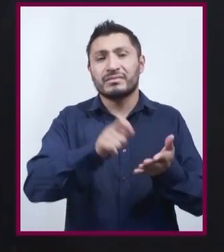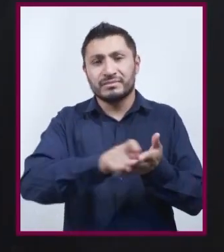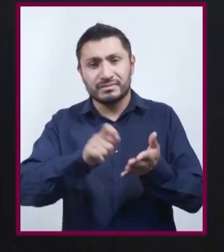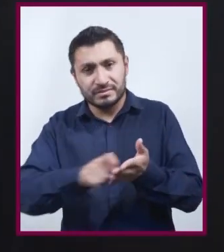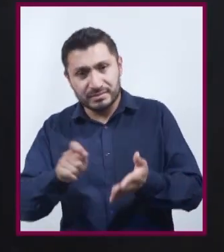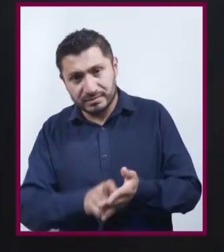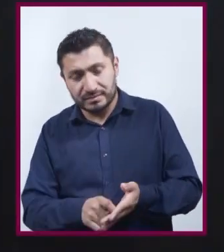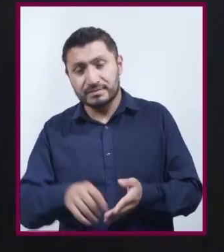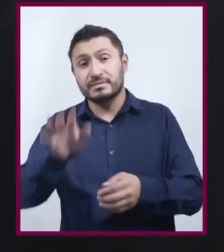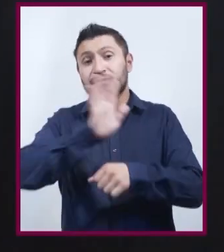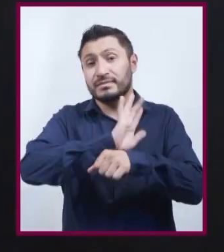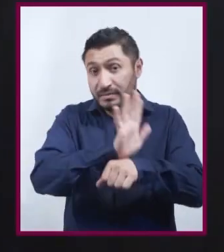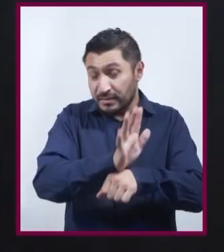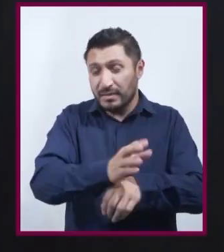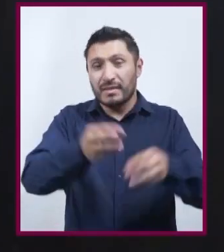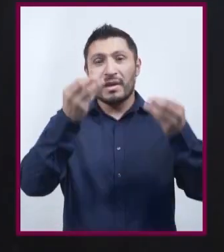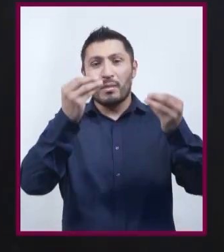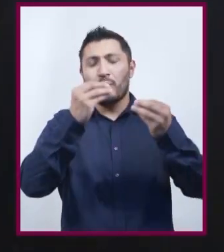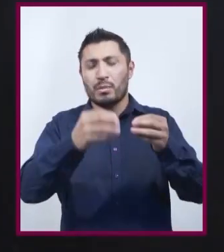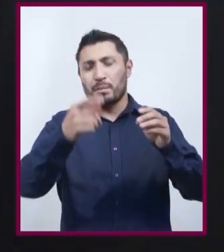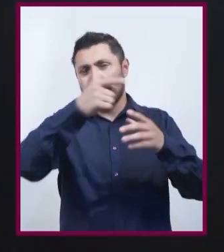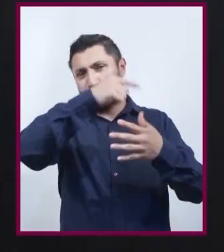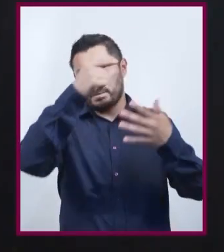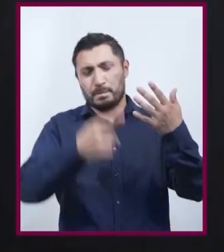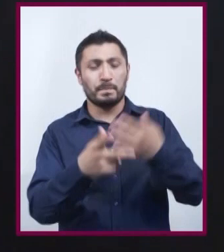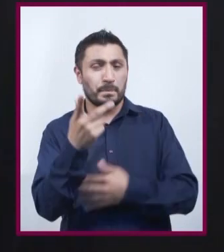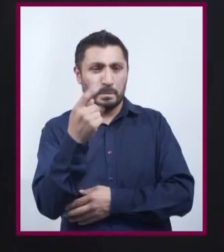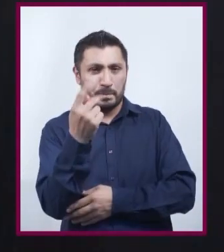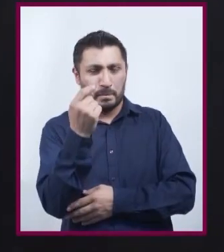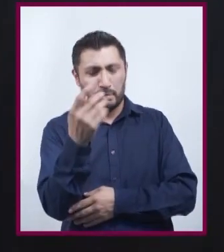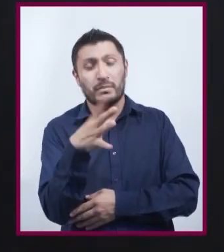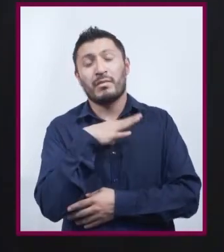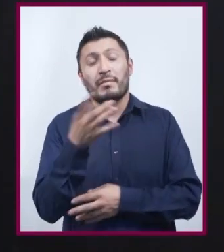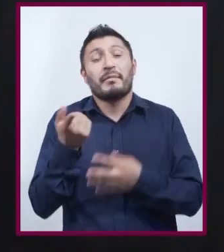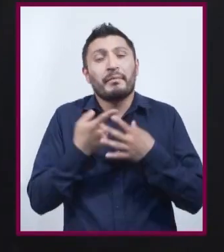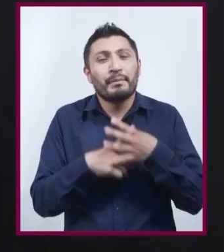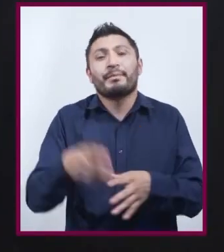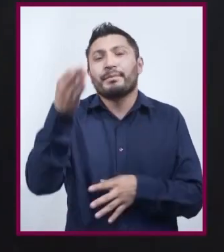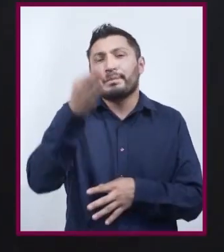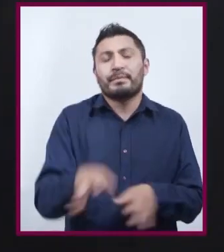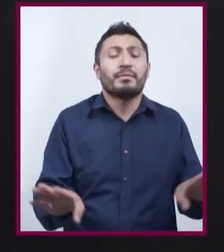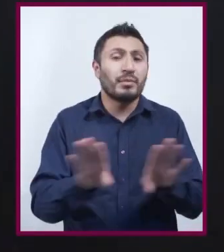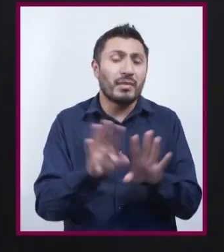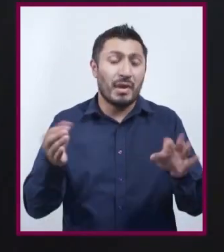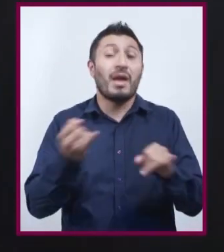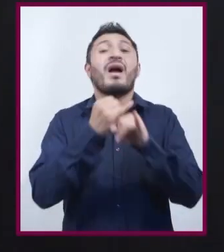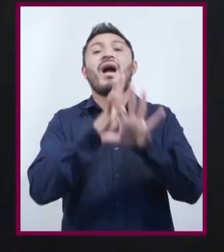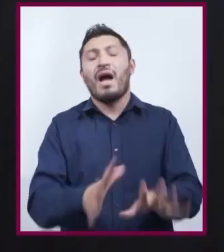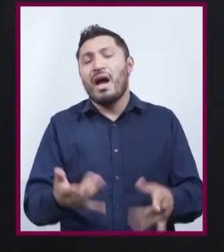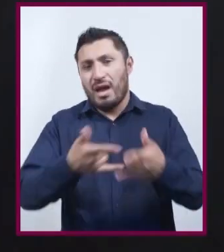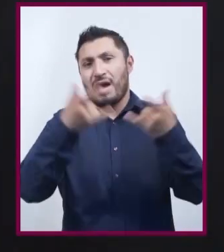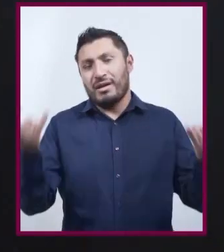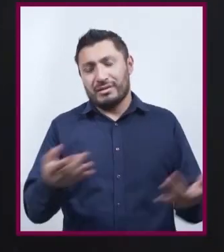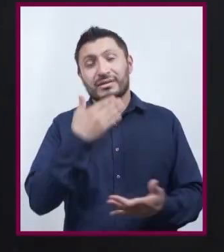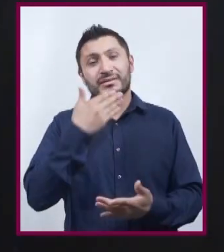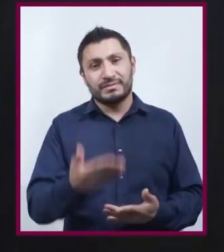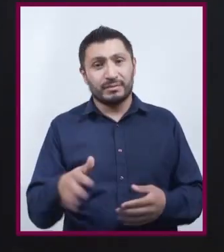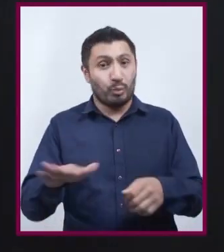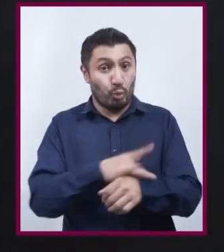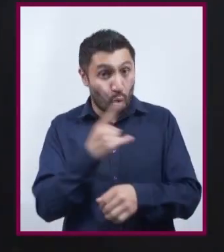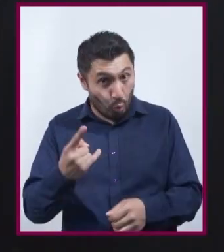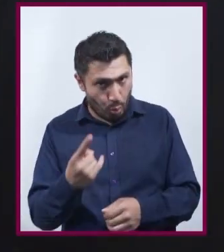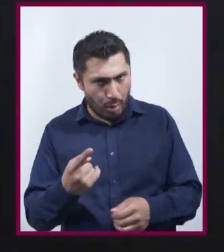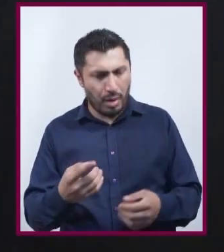subjetivas. Al igual que los textos escritos, el cine y muchas series televisivas comienzan a aceptarse como una fuente